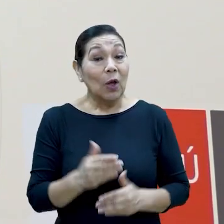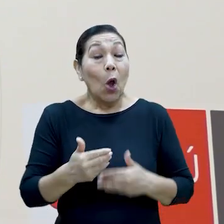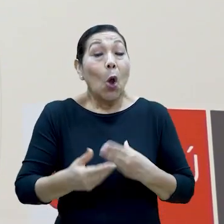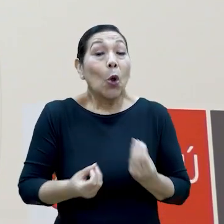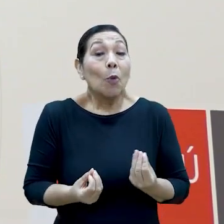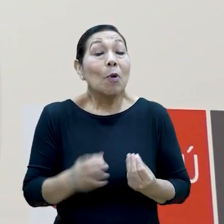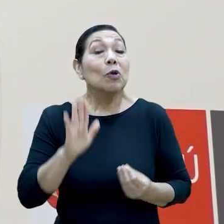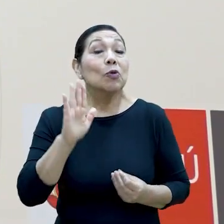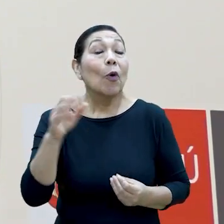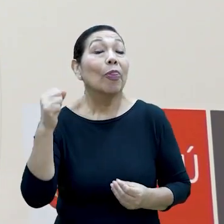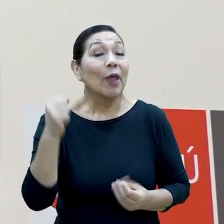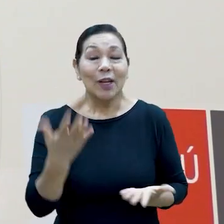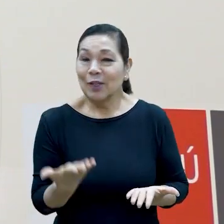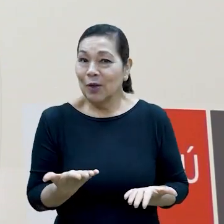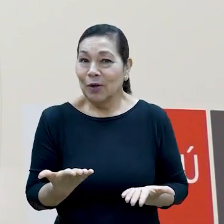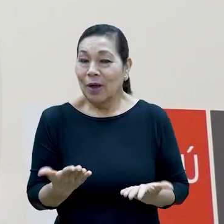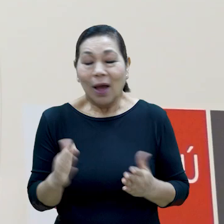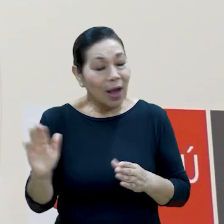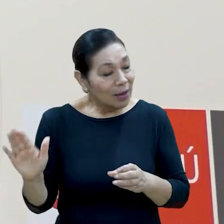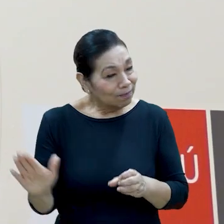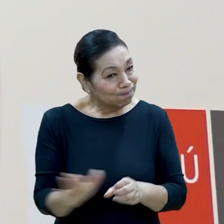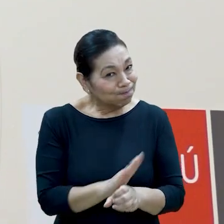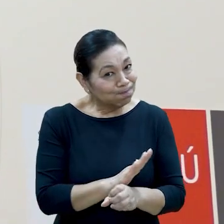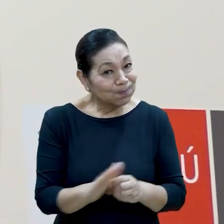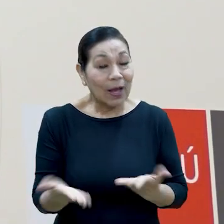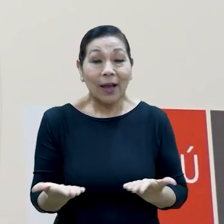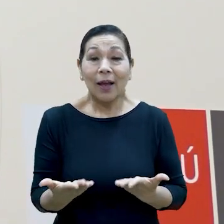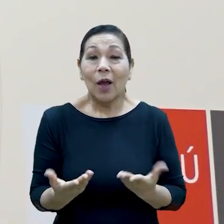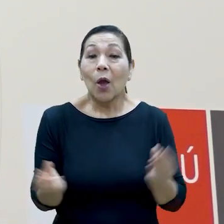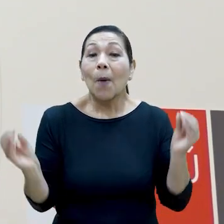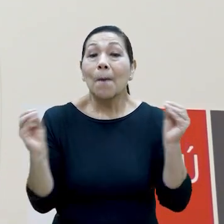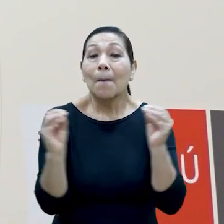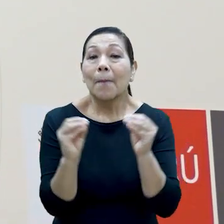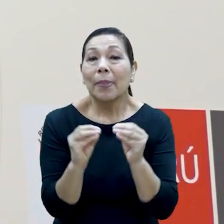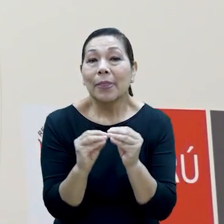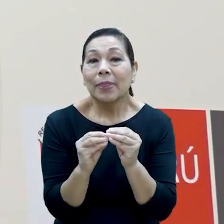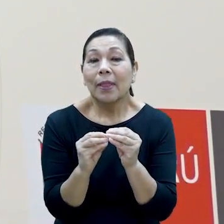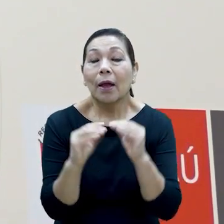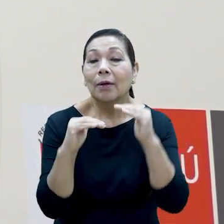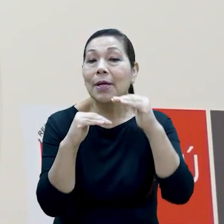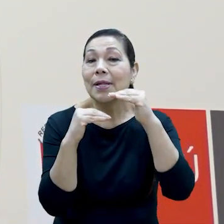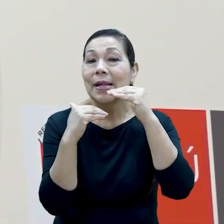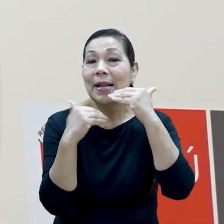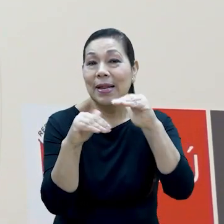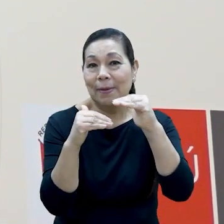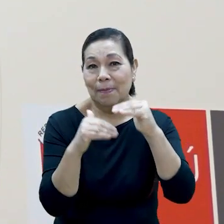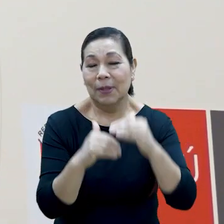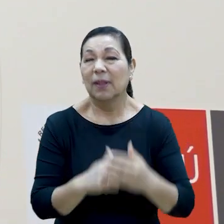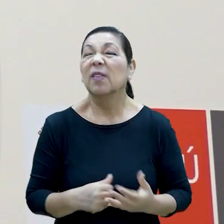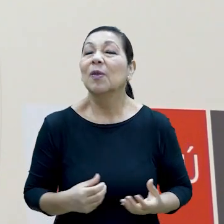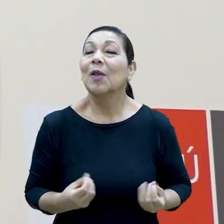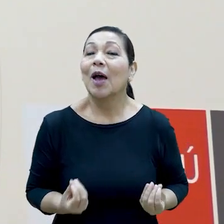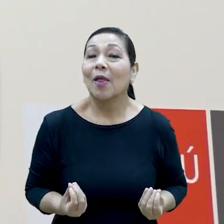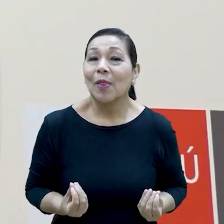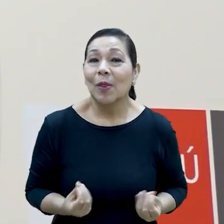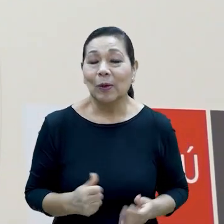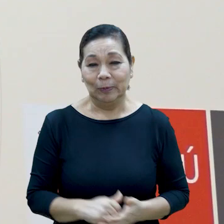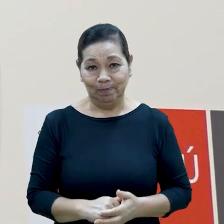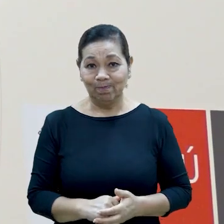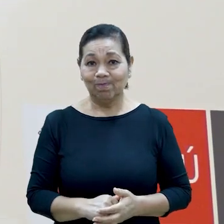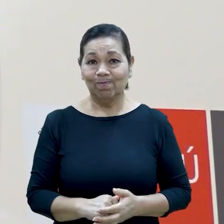En consecuencia, los derechos no son absolutos, están previamente limitados. ¿Por qué?